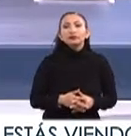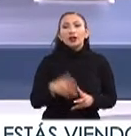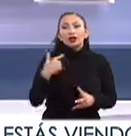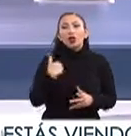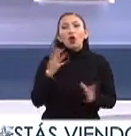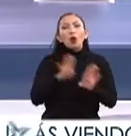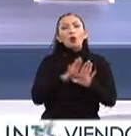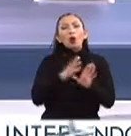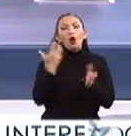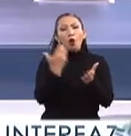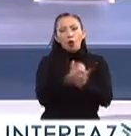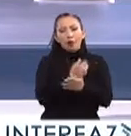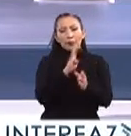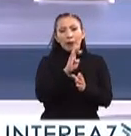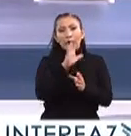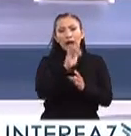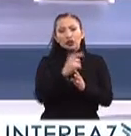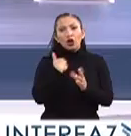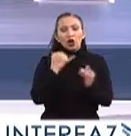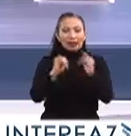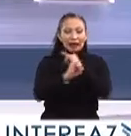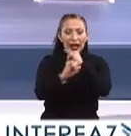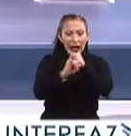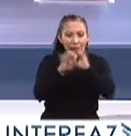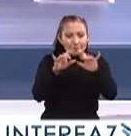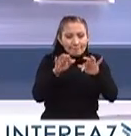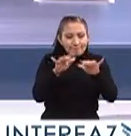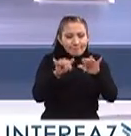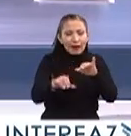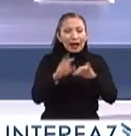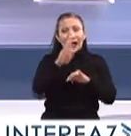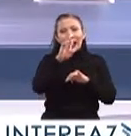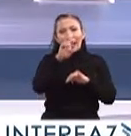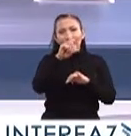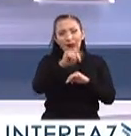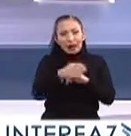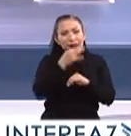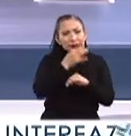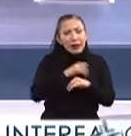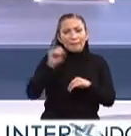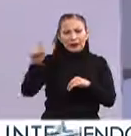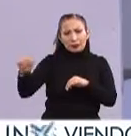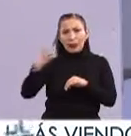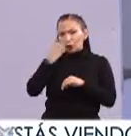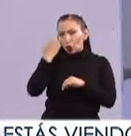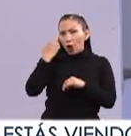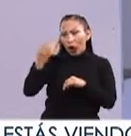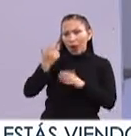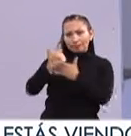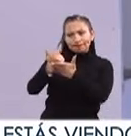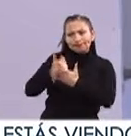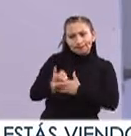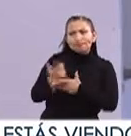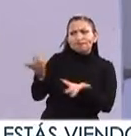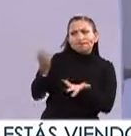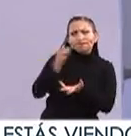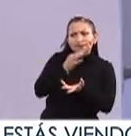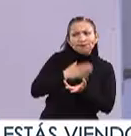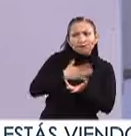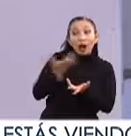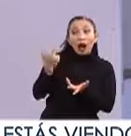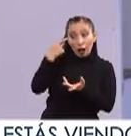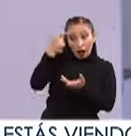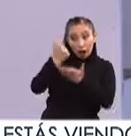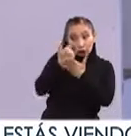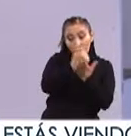supe de la beca? Por medio de internet, las redes sociales o la misma institución que nos ayudan a